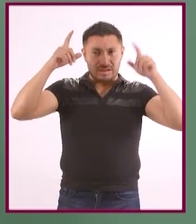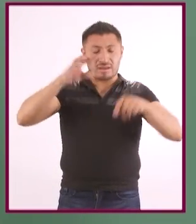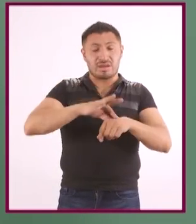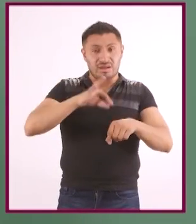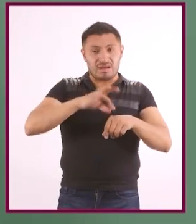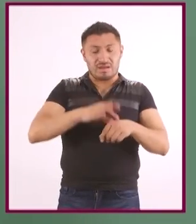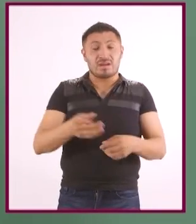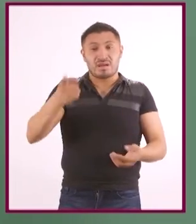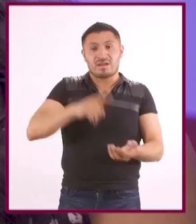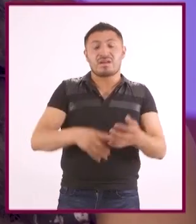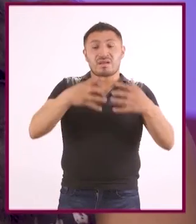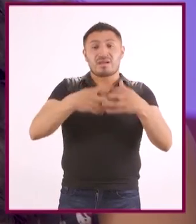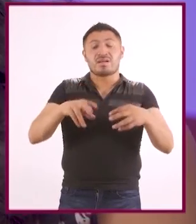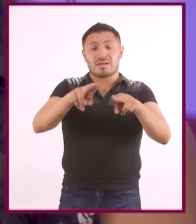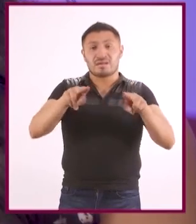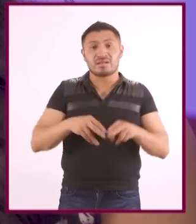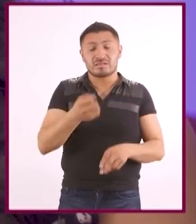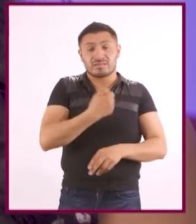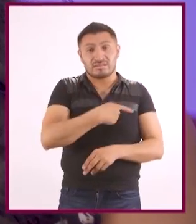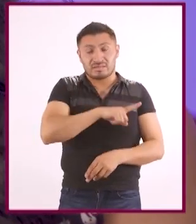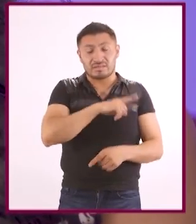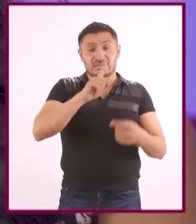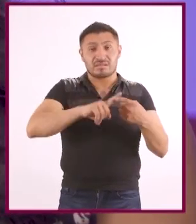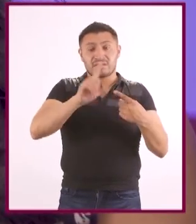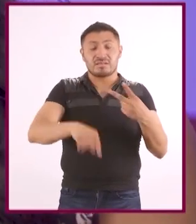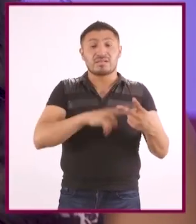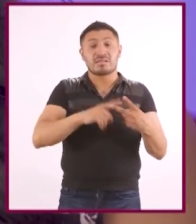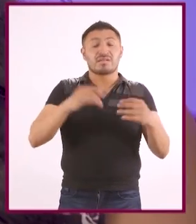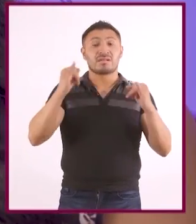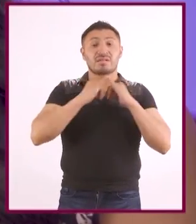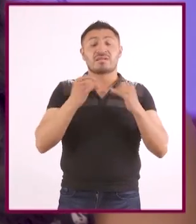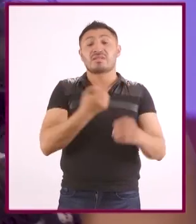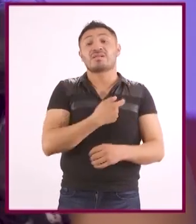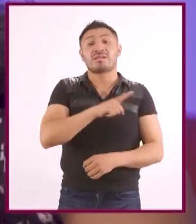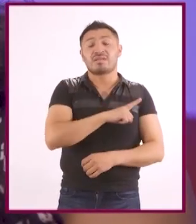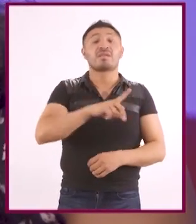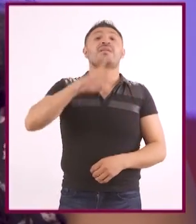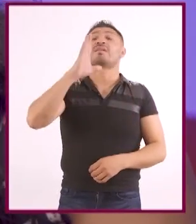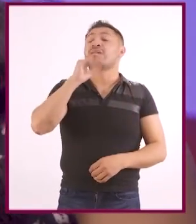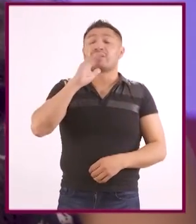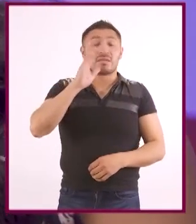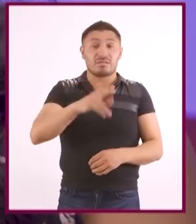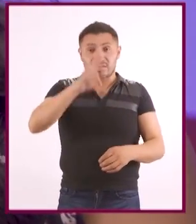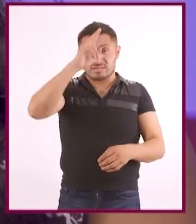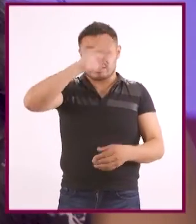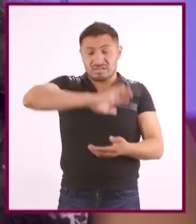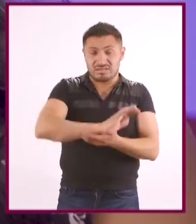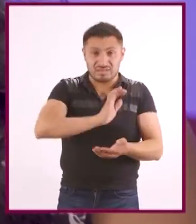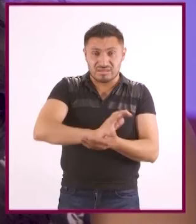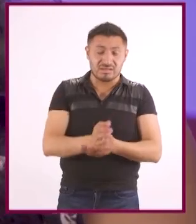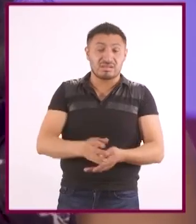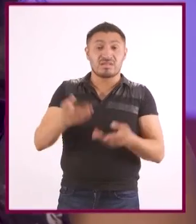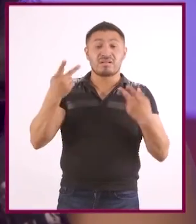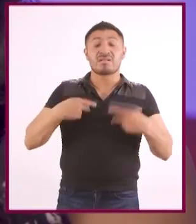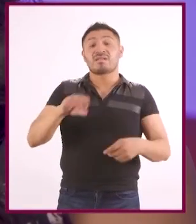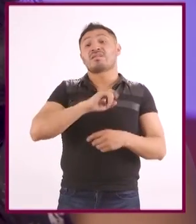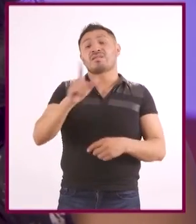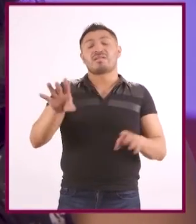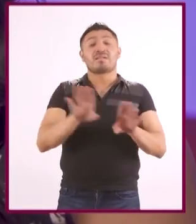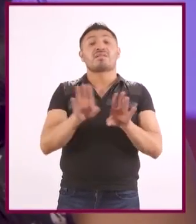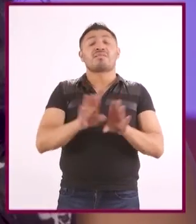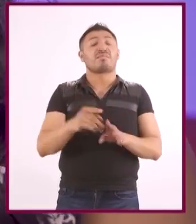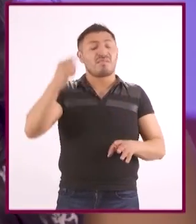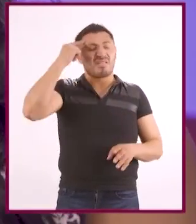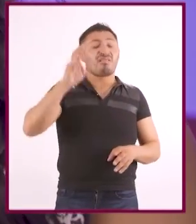Sistema Nacional de Salud. 2. Las instituciones de salud no pueden discriminar a sus profesionales de la salud que se identifiquen como objetores